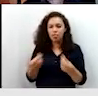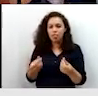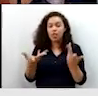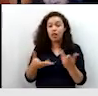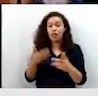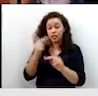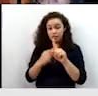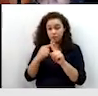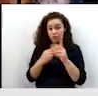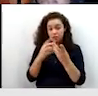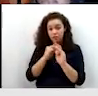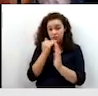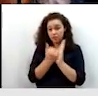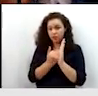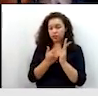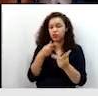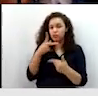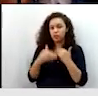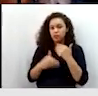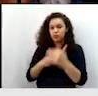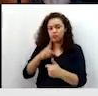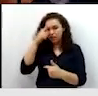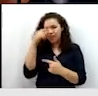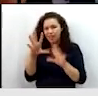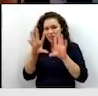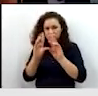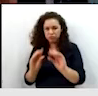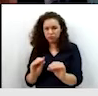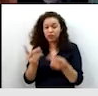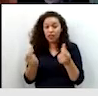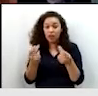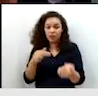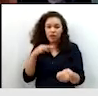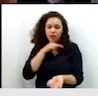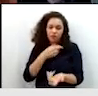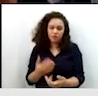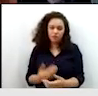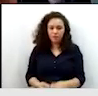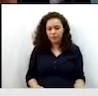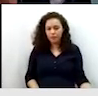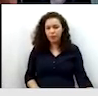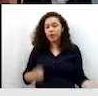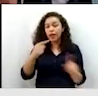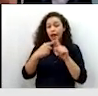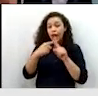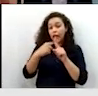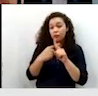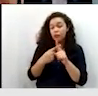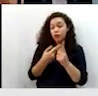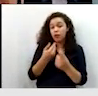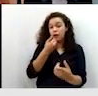su proceso de descomposición empieza con un aceleramiento. por no tener la temperatura ideal.